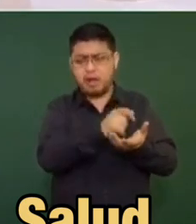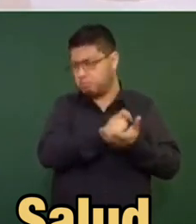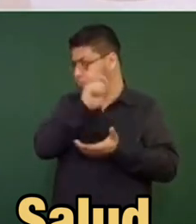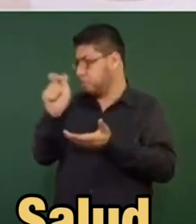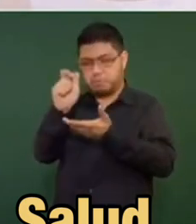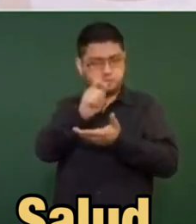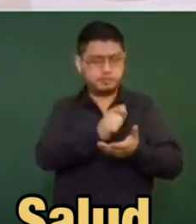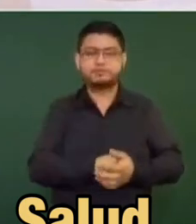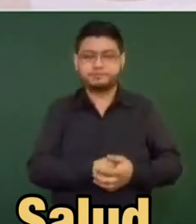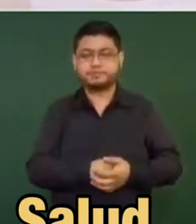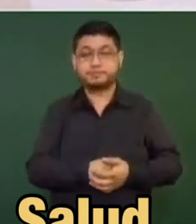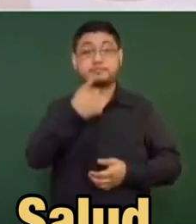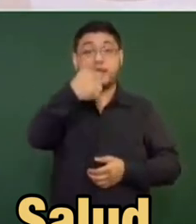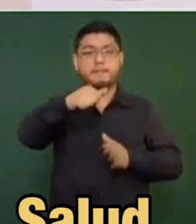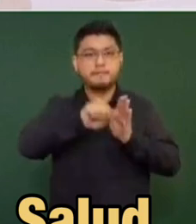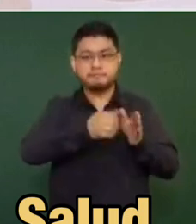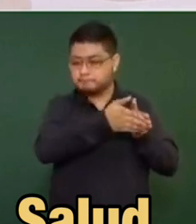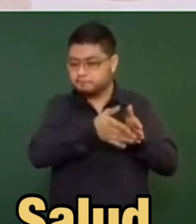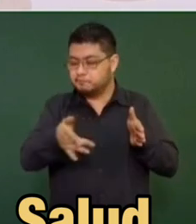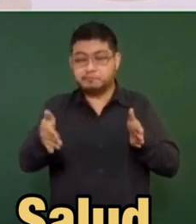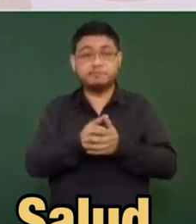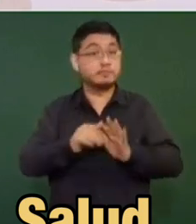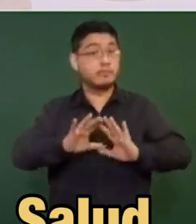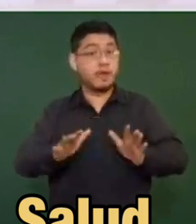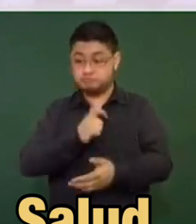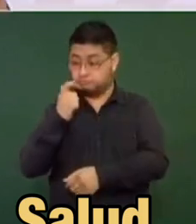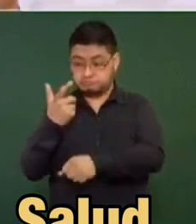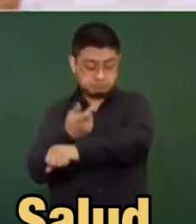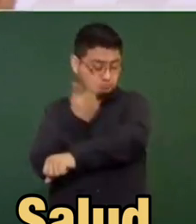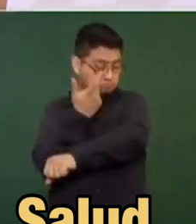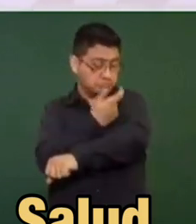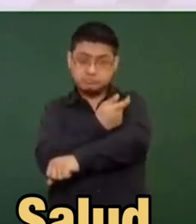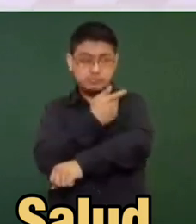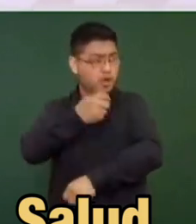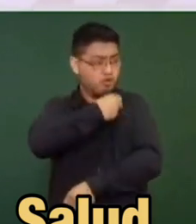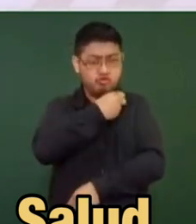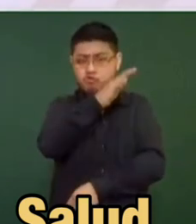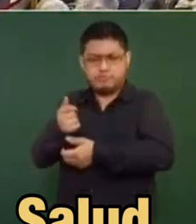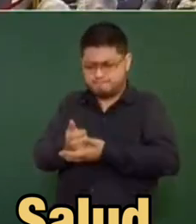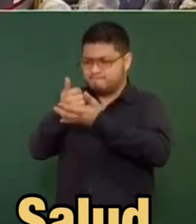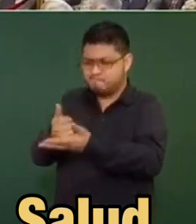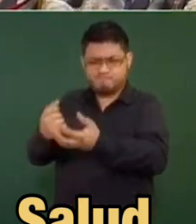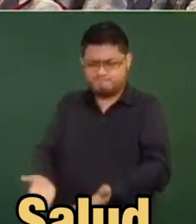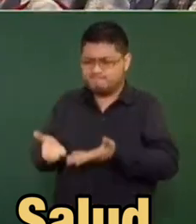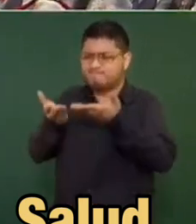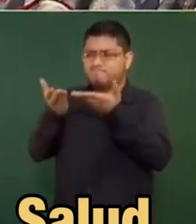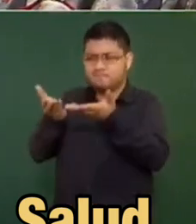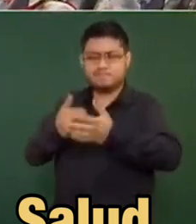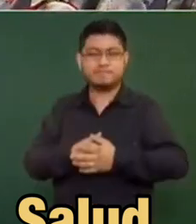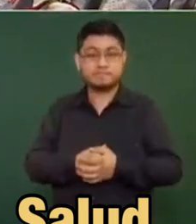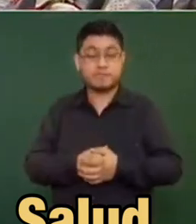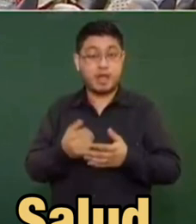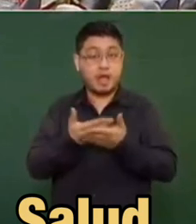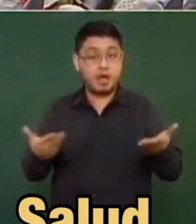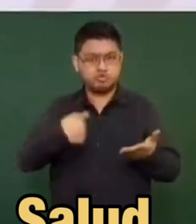En 6 meses ya habíamos vacunado a todos los adultos mayores de México con una dosis. Hemos adquirido ya